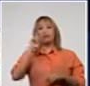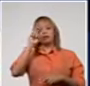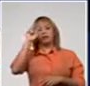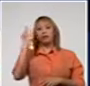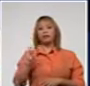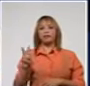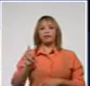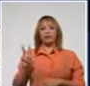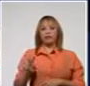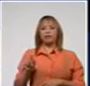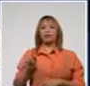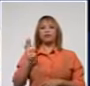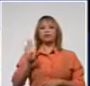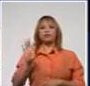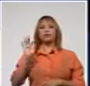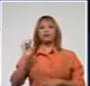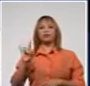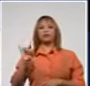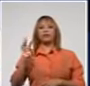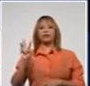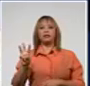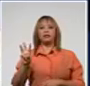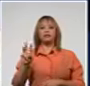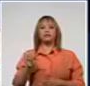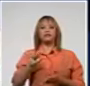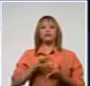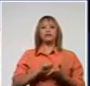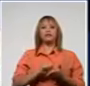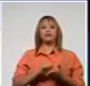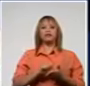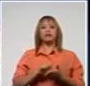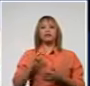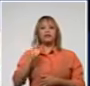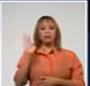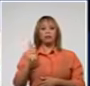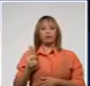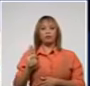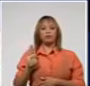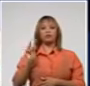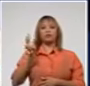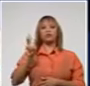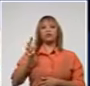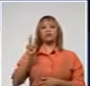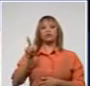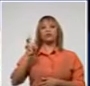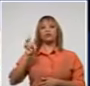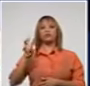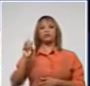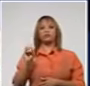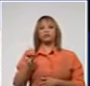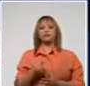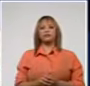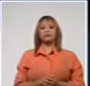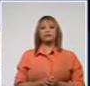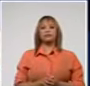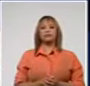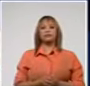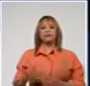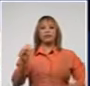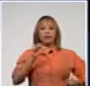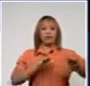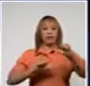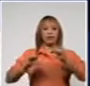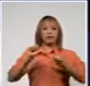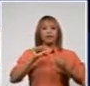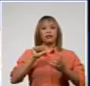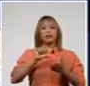423, en el Centro de Inmunología Molecular, 230, en los laboratorios del